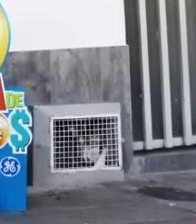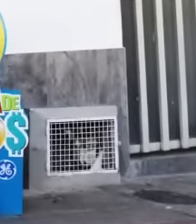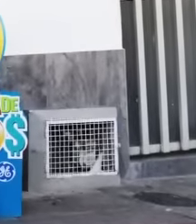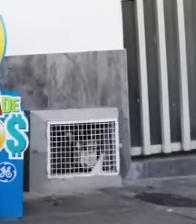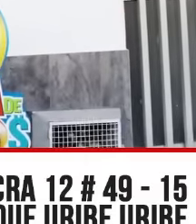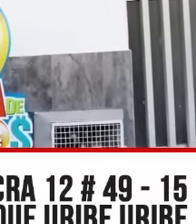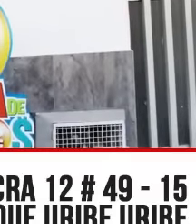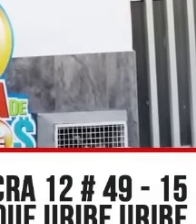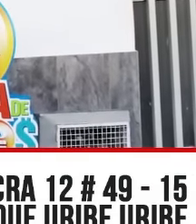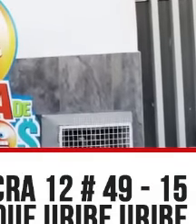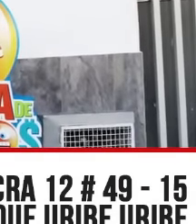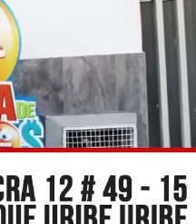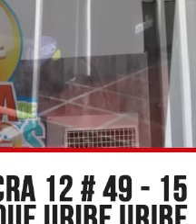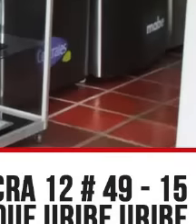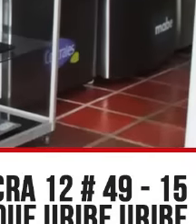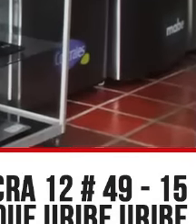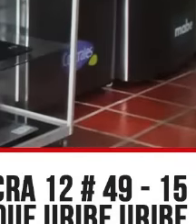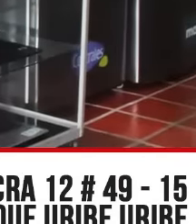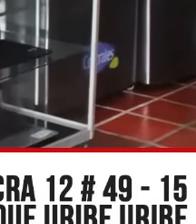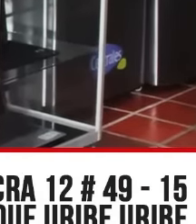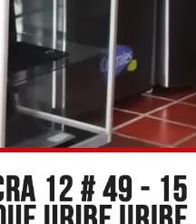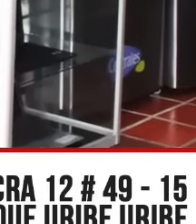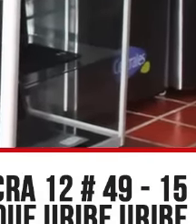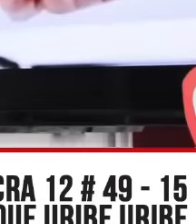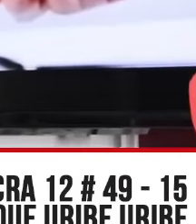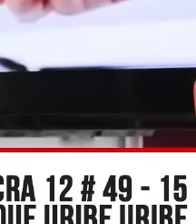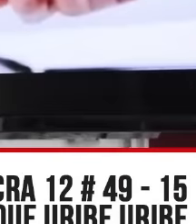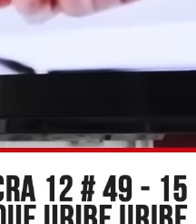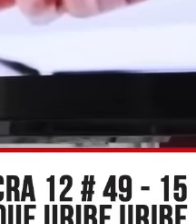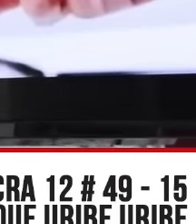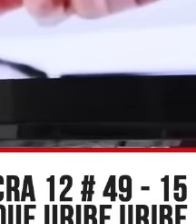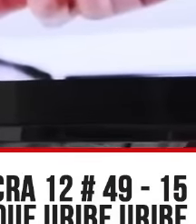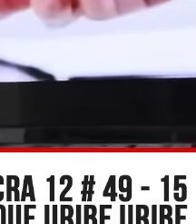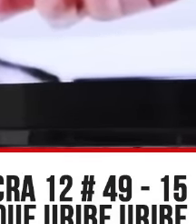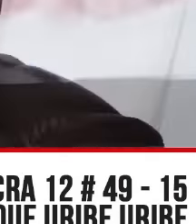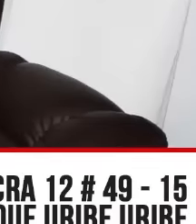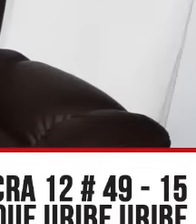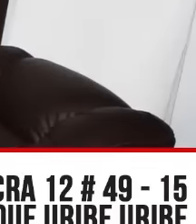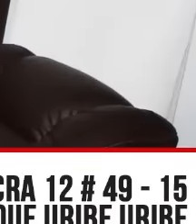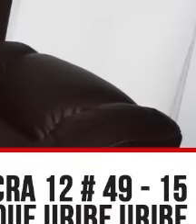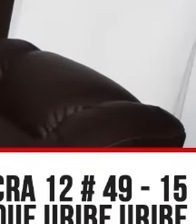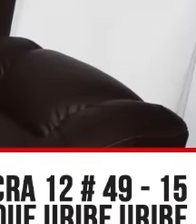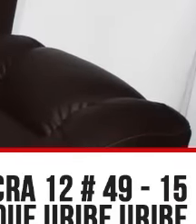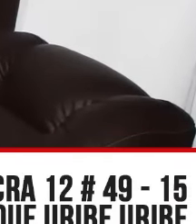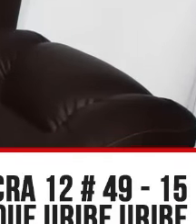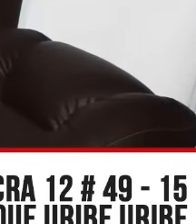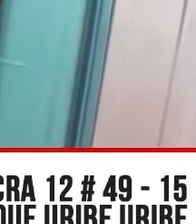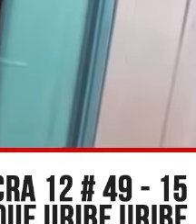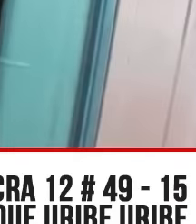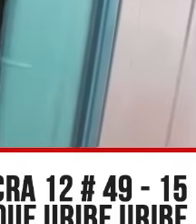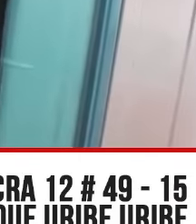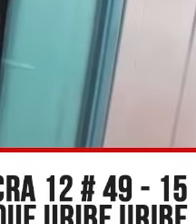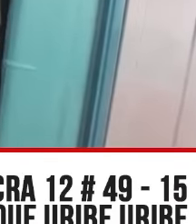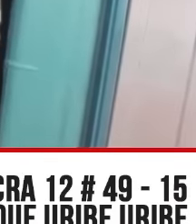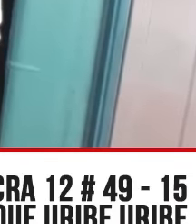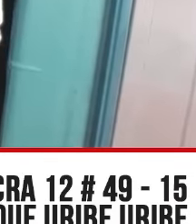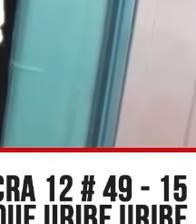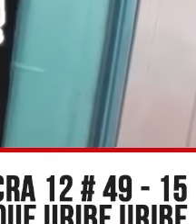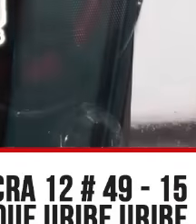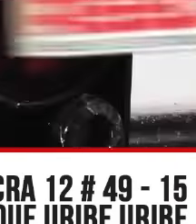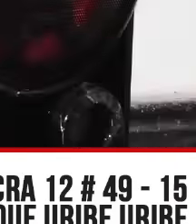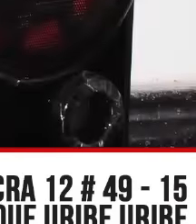La Feria del Crédito está en Asico. Visítanos en la carrera 12, número 4915, frente al Parque Uribe Uribe. Participe también de la tienda Ton, con